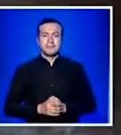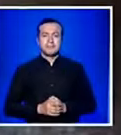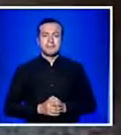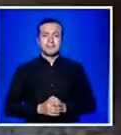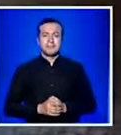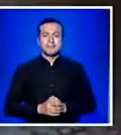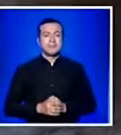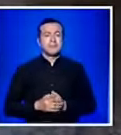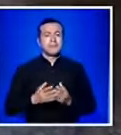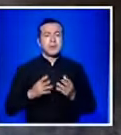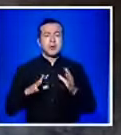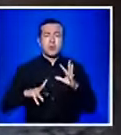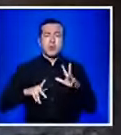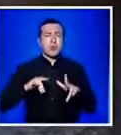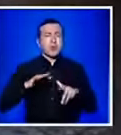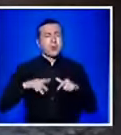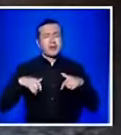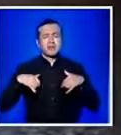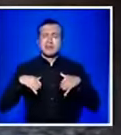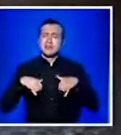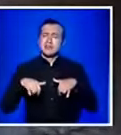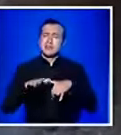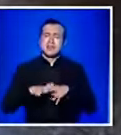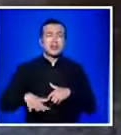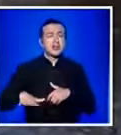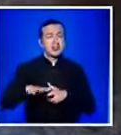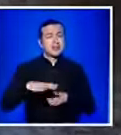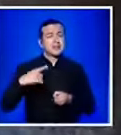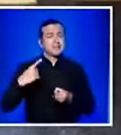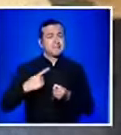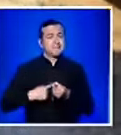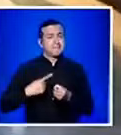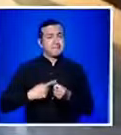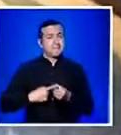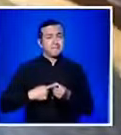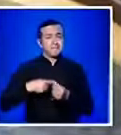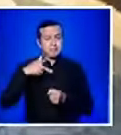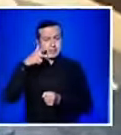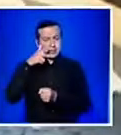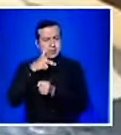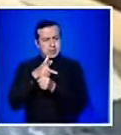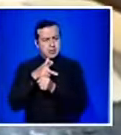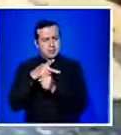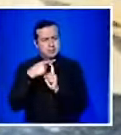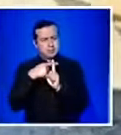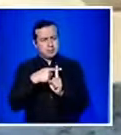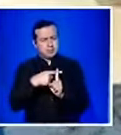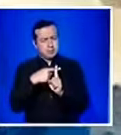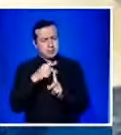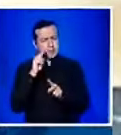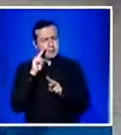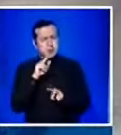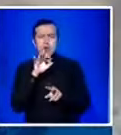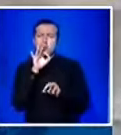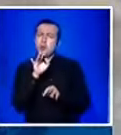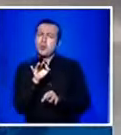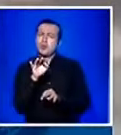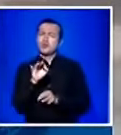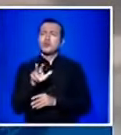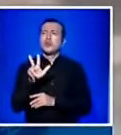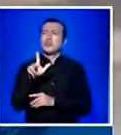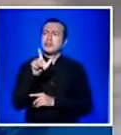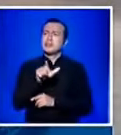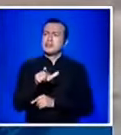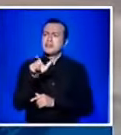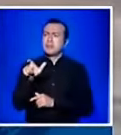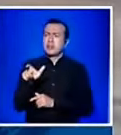La delincuencia no da tregua a los capitalinos. Cámaras de seguridad lograron captar el momento cuando tres